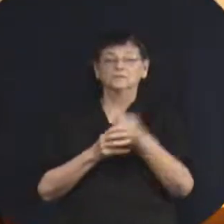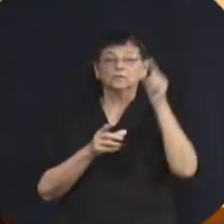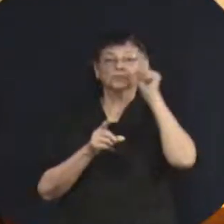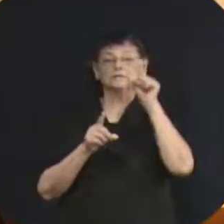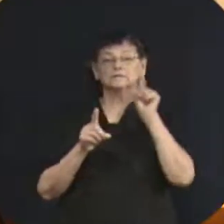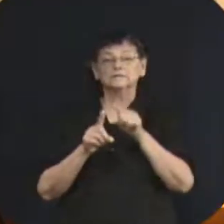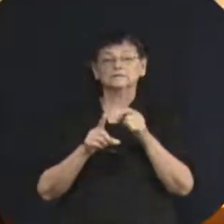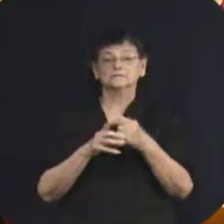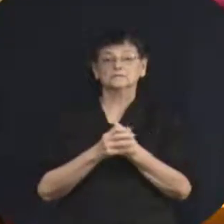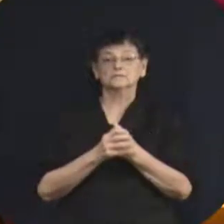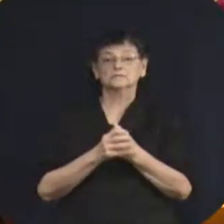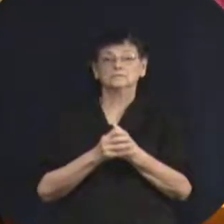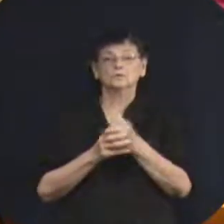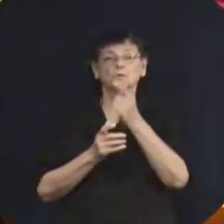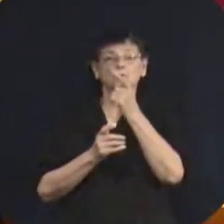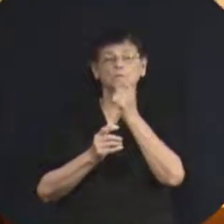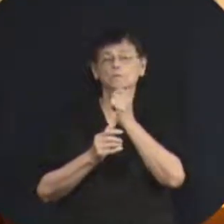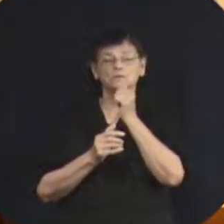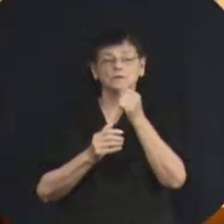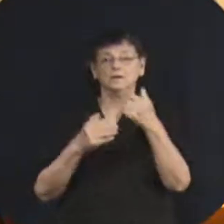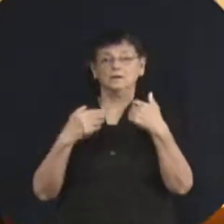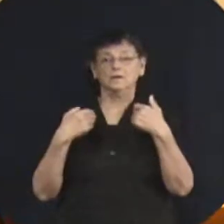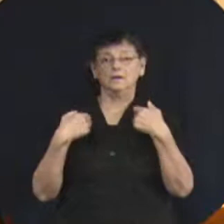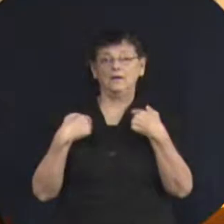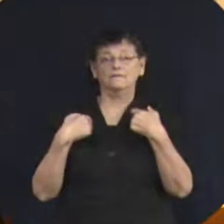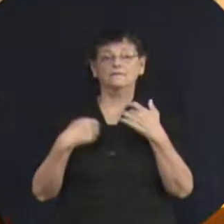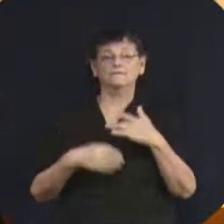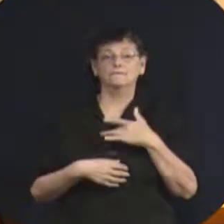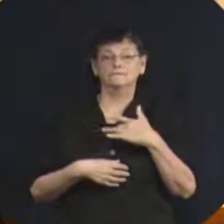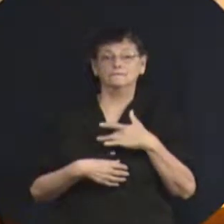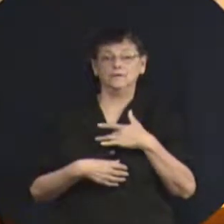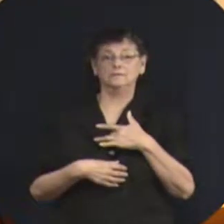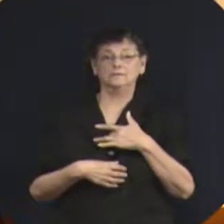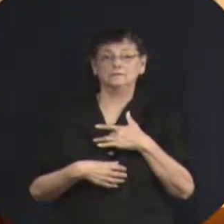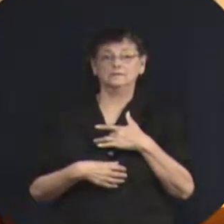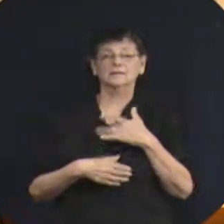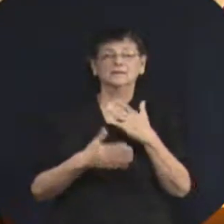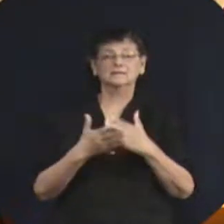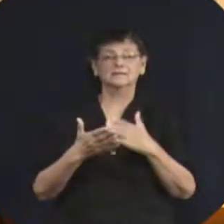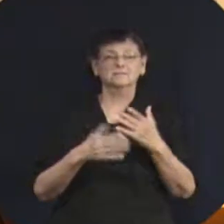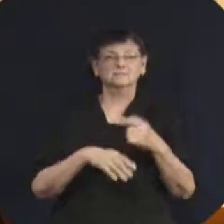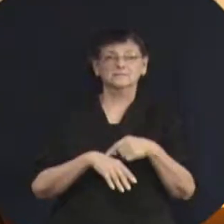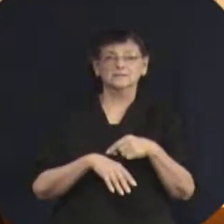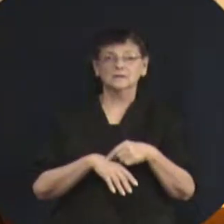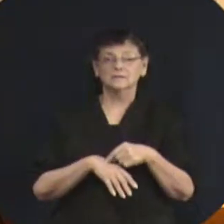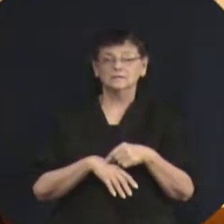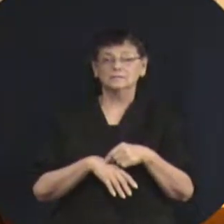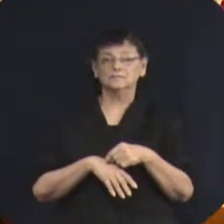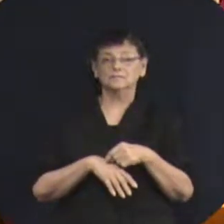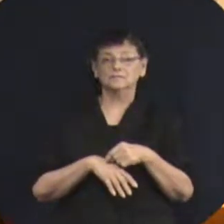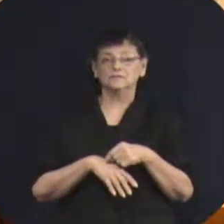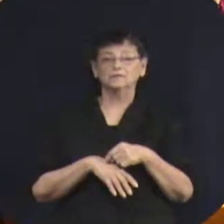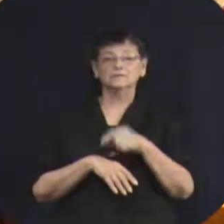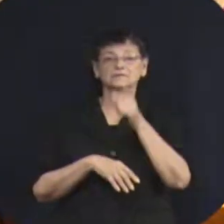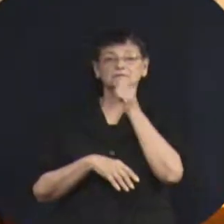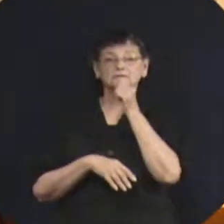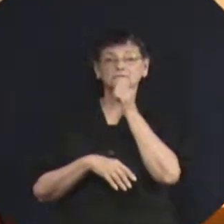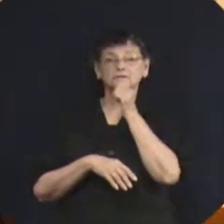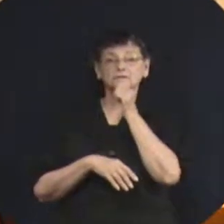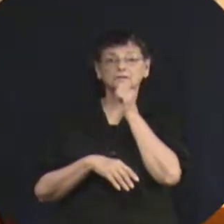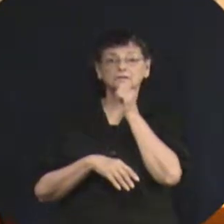Hermanos y hermanas, ¿quién no ha sentido alguna vez el